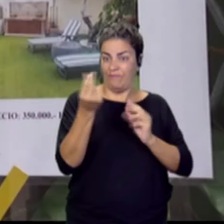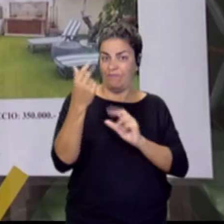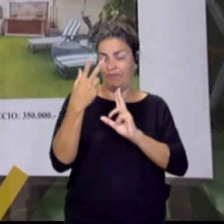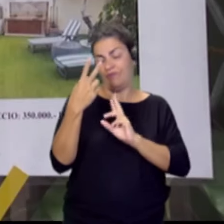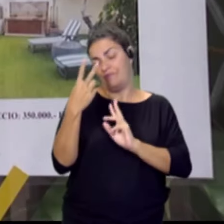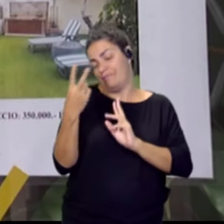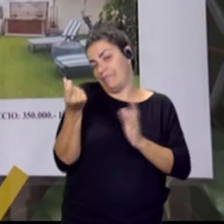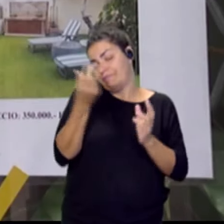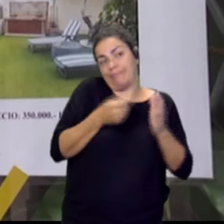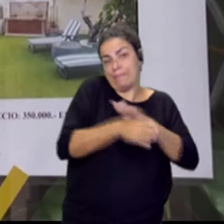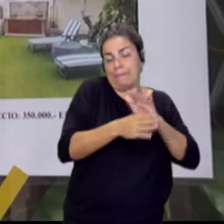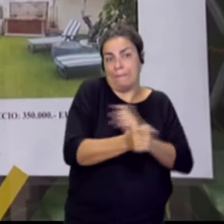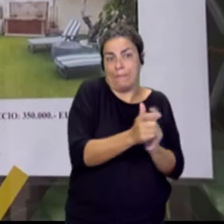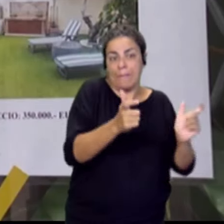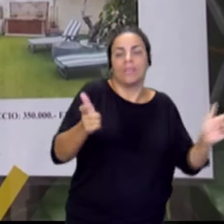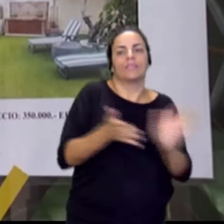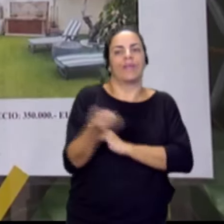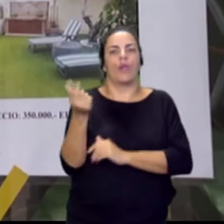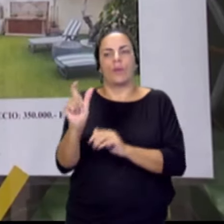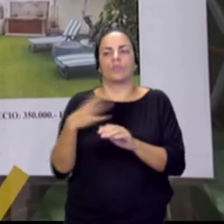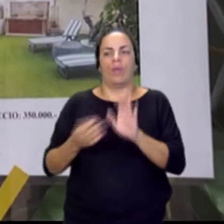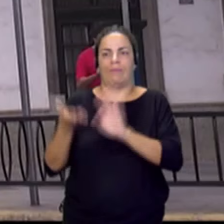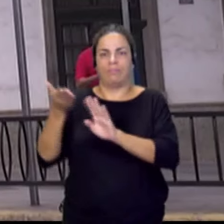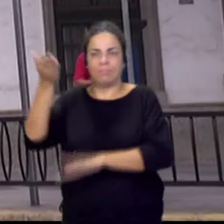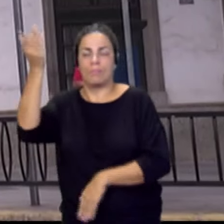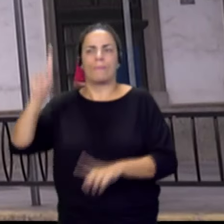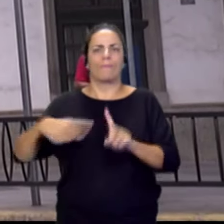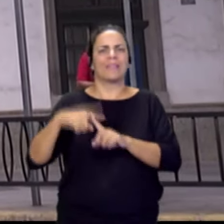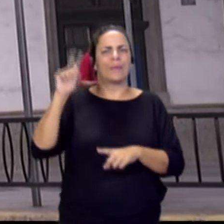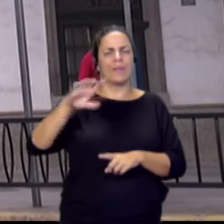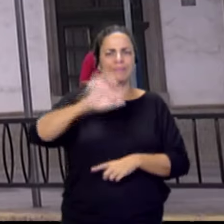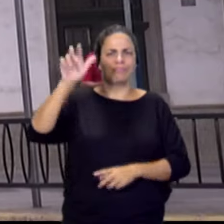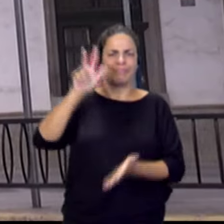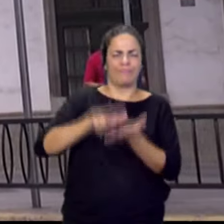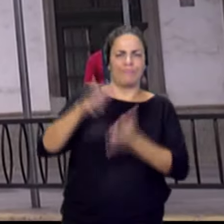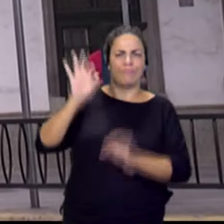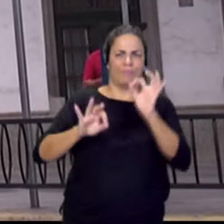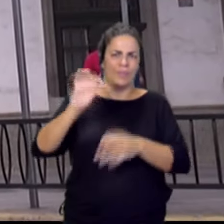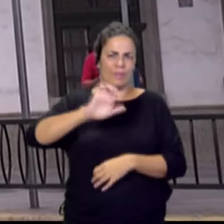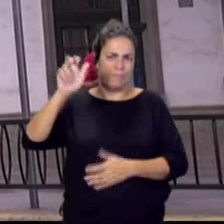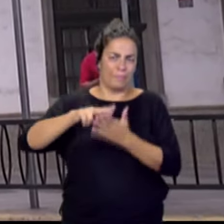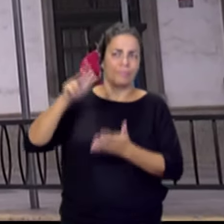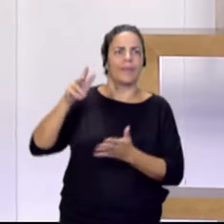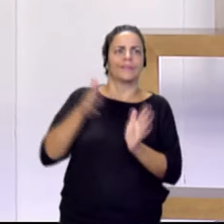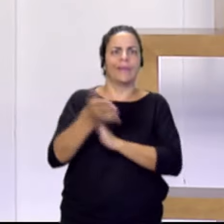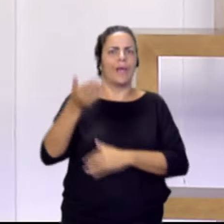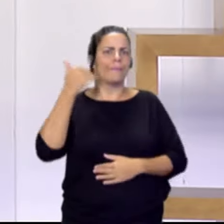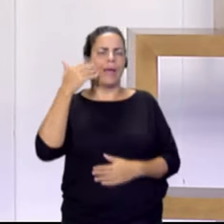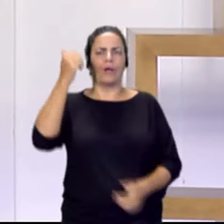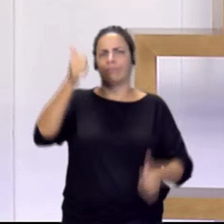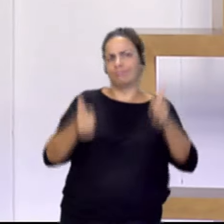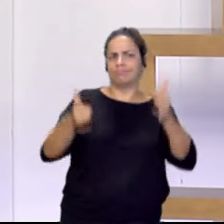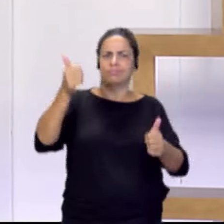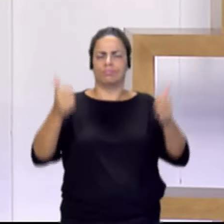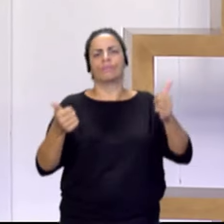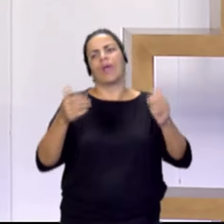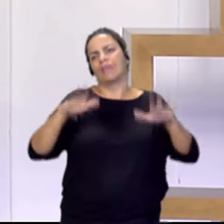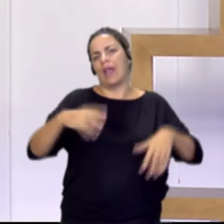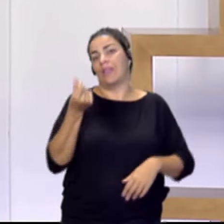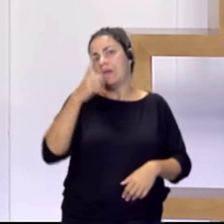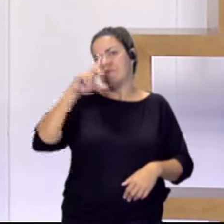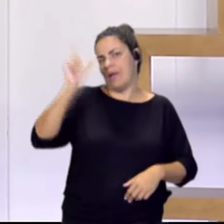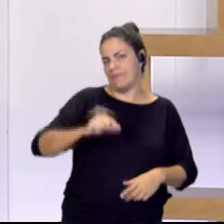el descenso del Euribor favorece una guerra comercial entre bancos que abaratará el dinero. Mejora la situación de